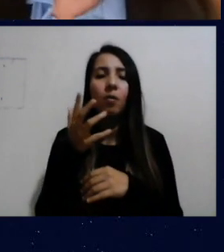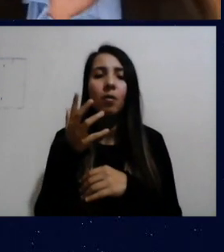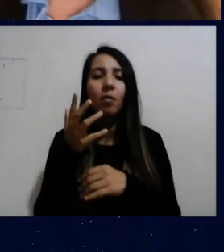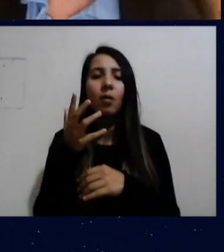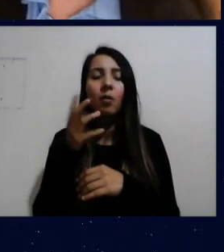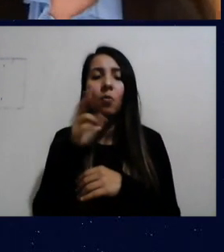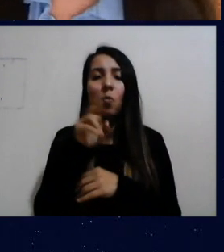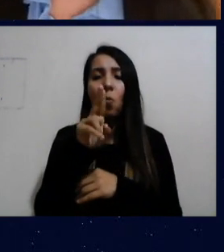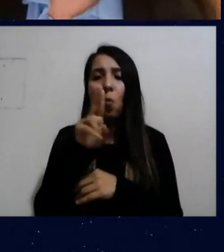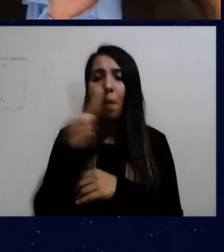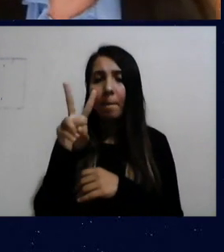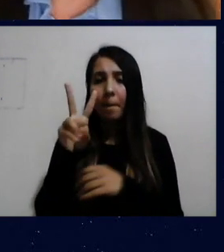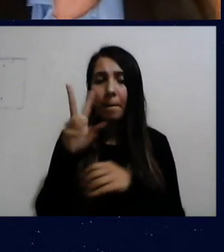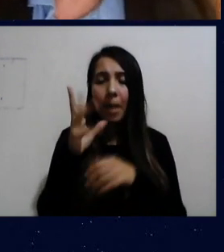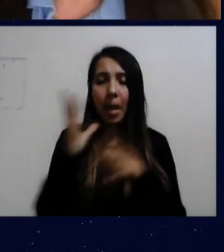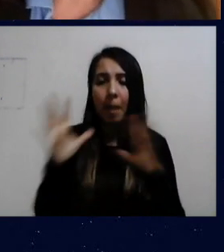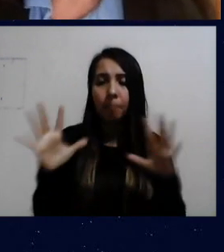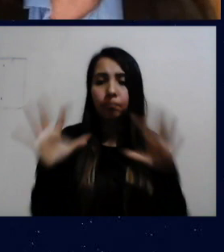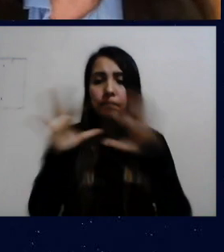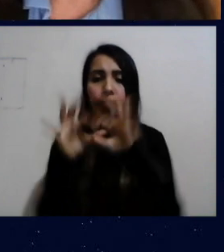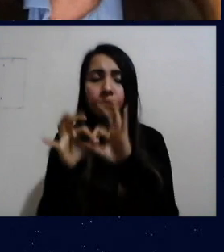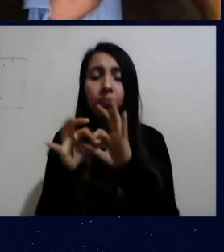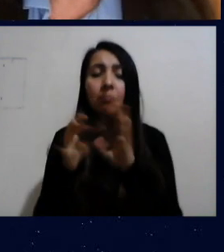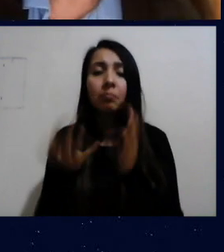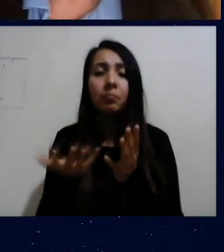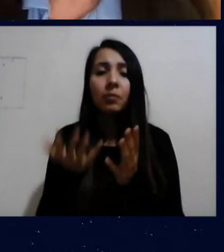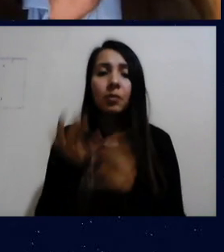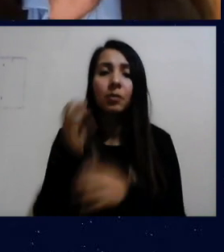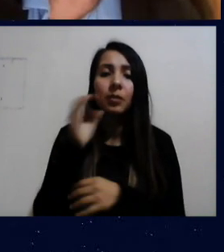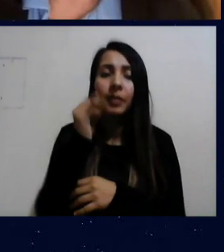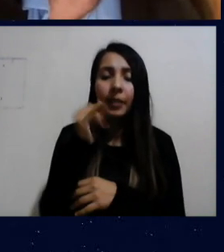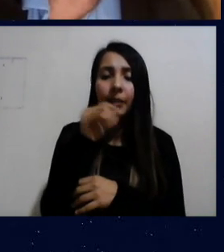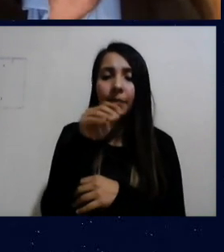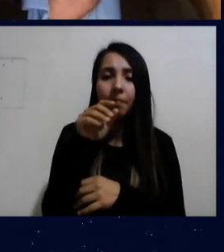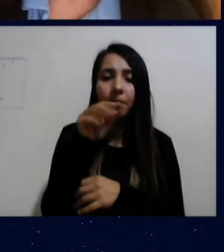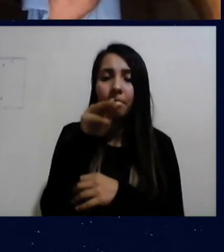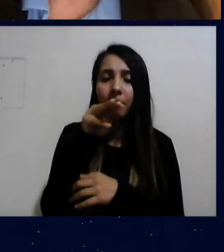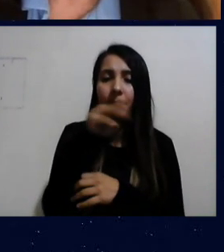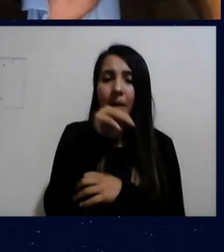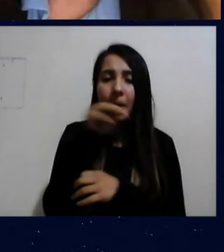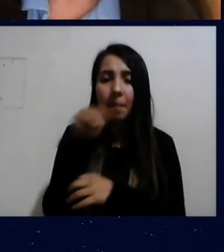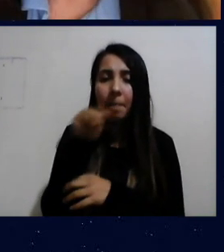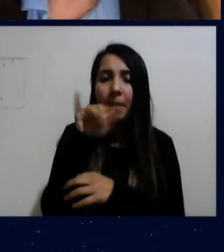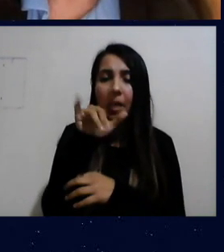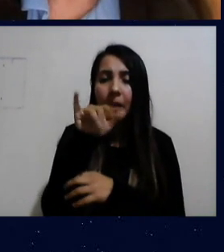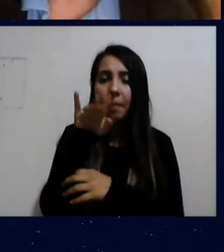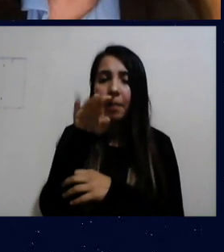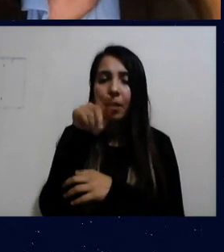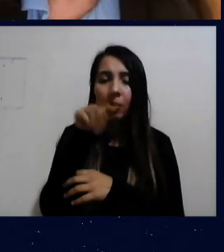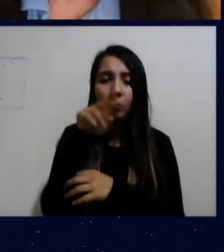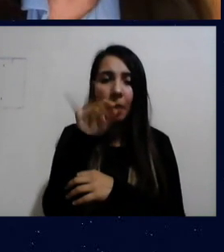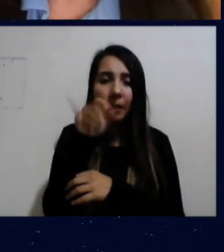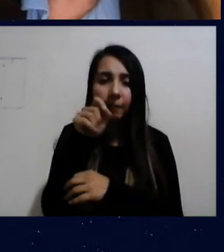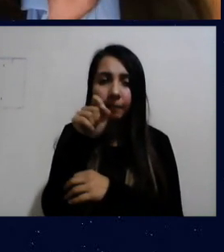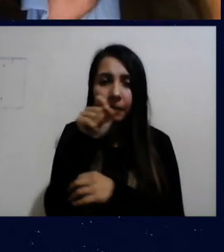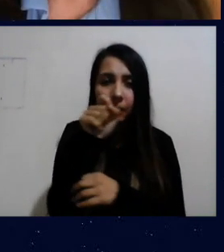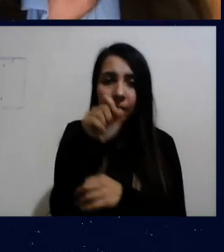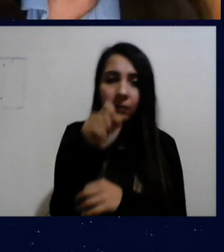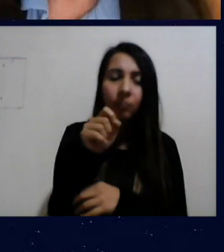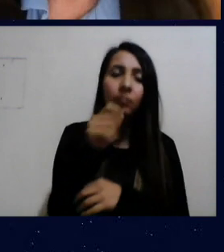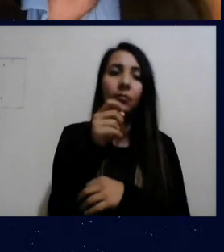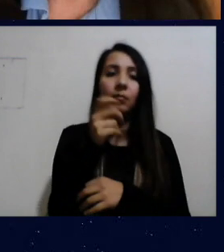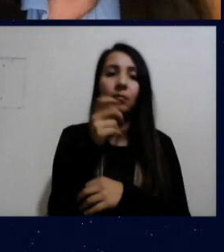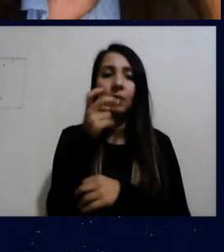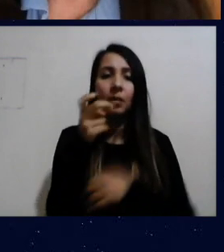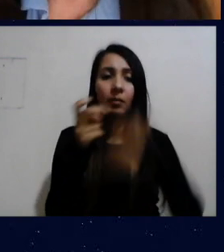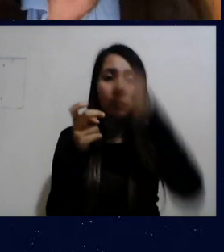submilímetros y milímetros? Hombre, yo creo que todo lo que tiene que ver con la astroquímica está ahí.